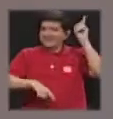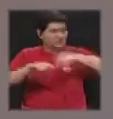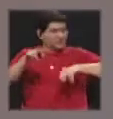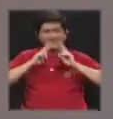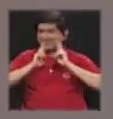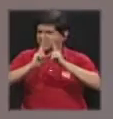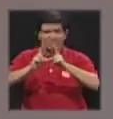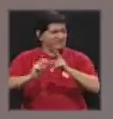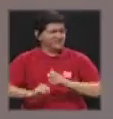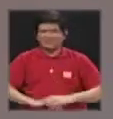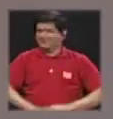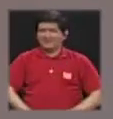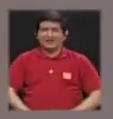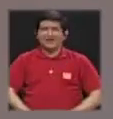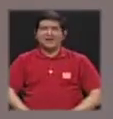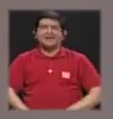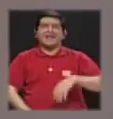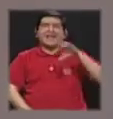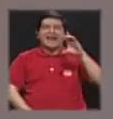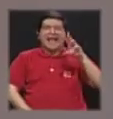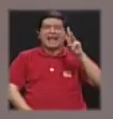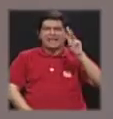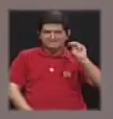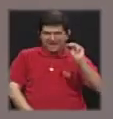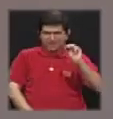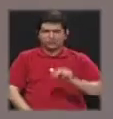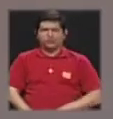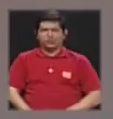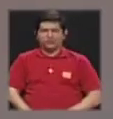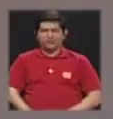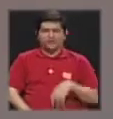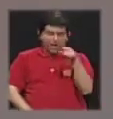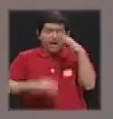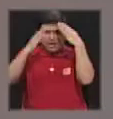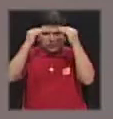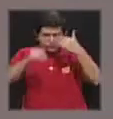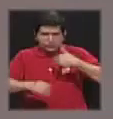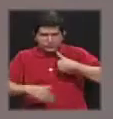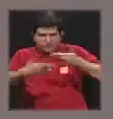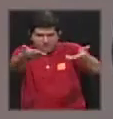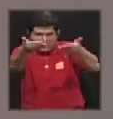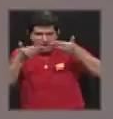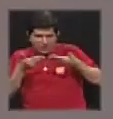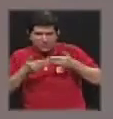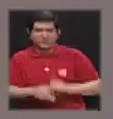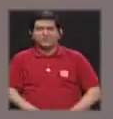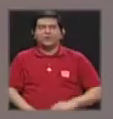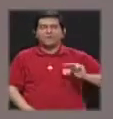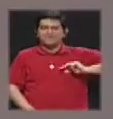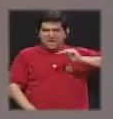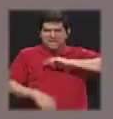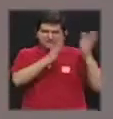contestar. Cali Mayor, en su informe, de acuerdo a la información que tenemos suministrada por el Mideplan,